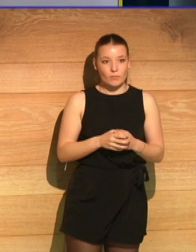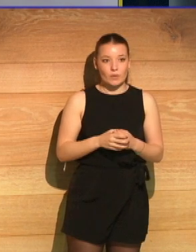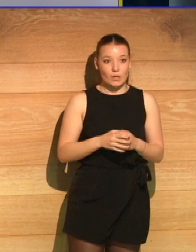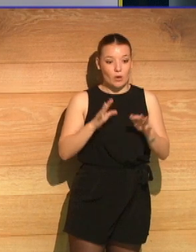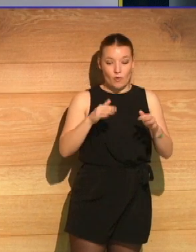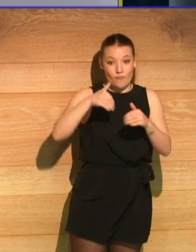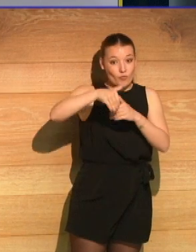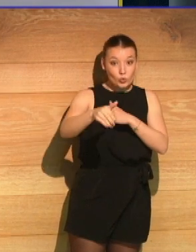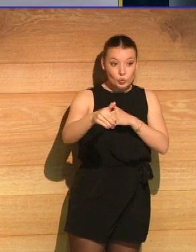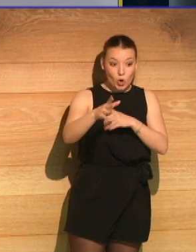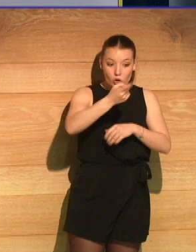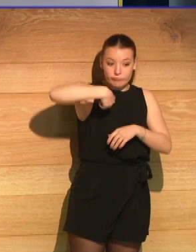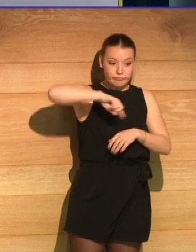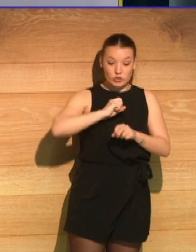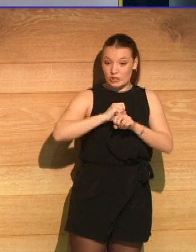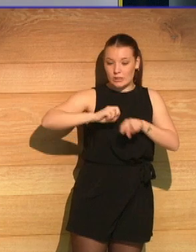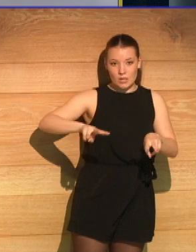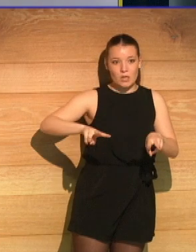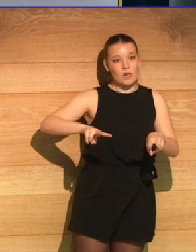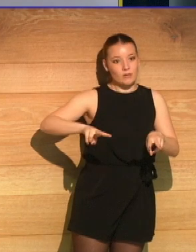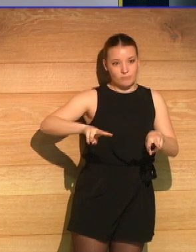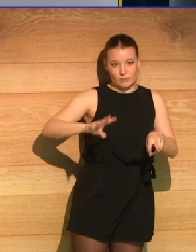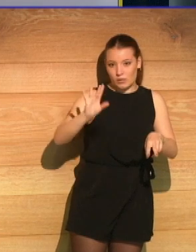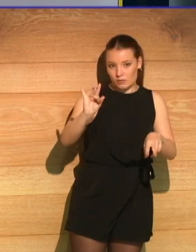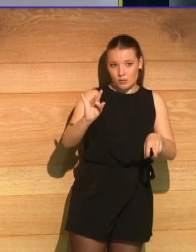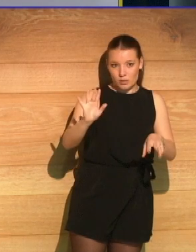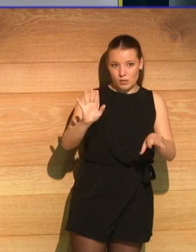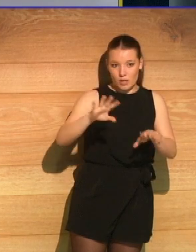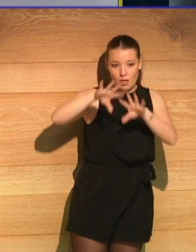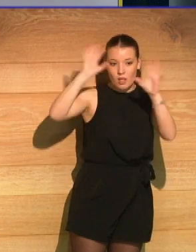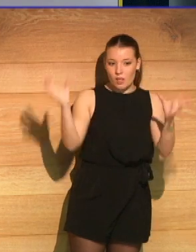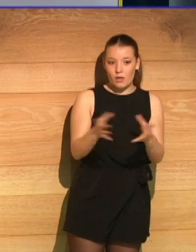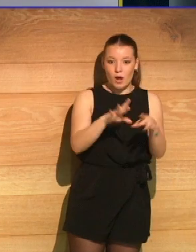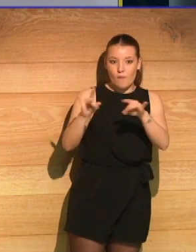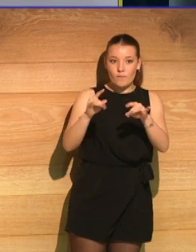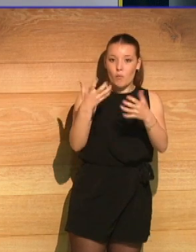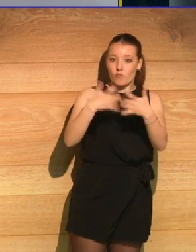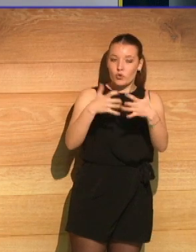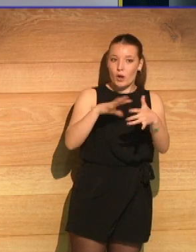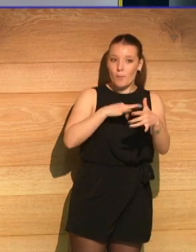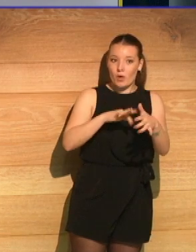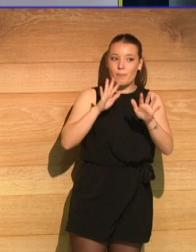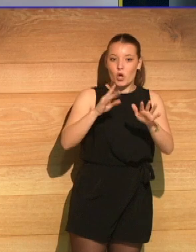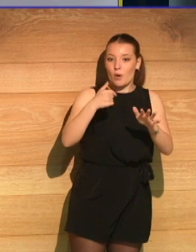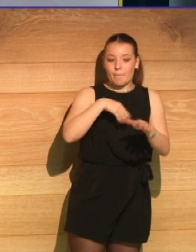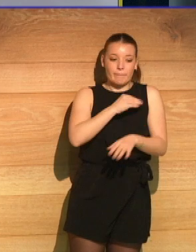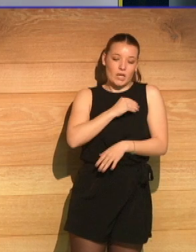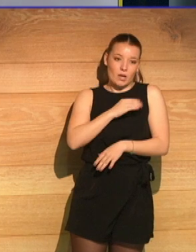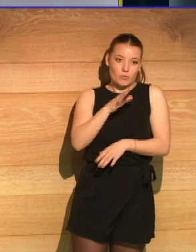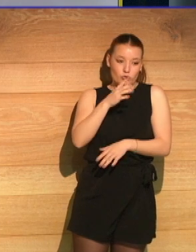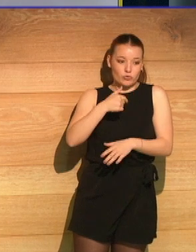sin nosotros, por supuesto, la Tierra puede funcionar, pero me daría mucha pena. Creo que somos una especie muy